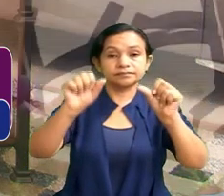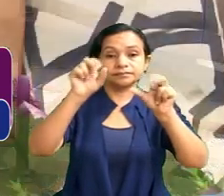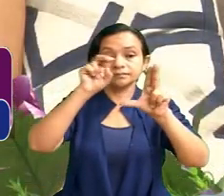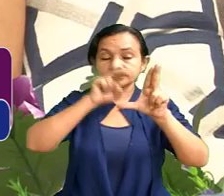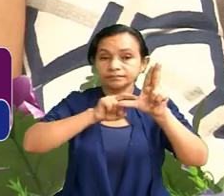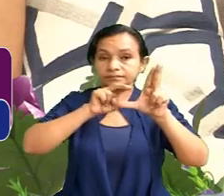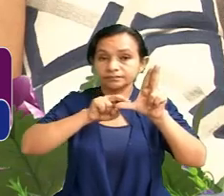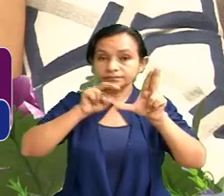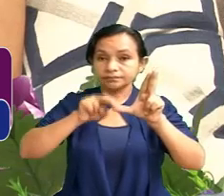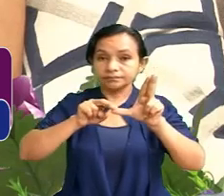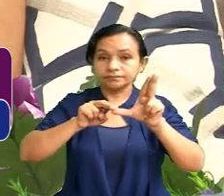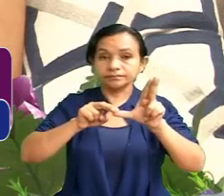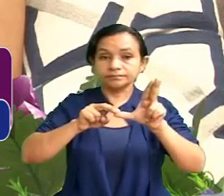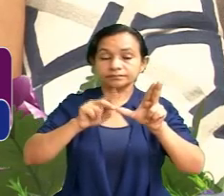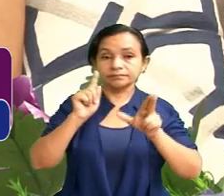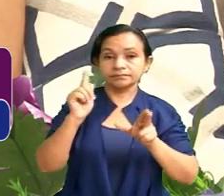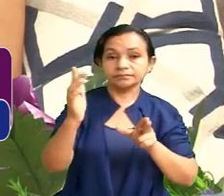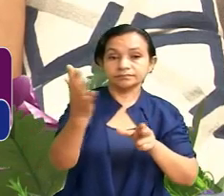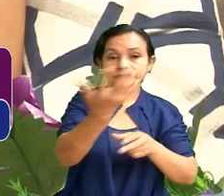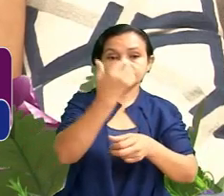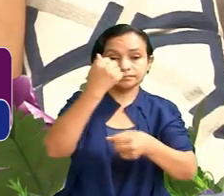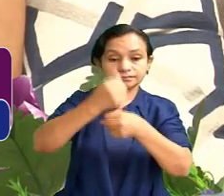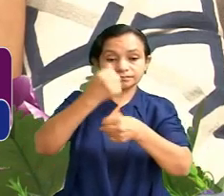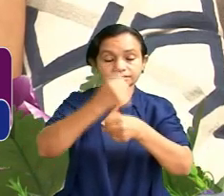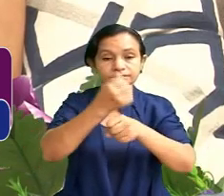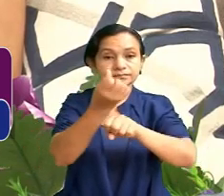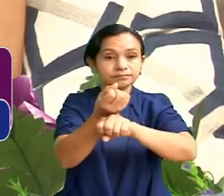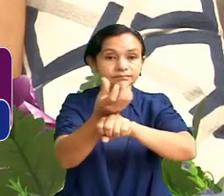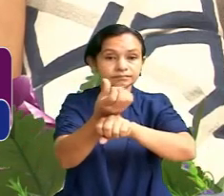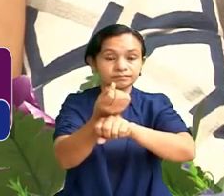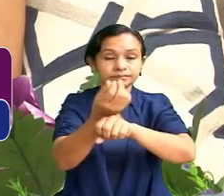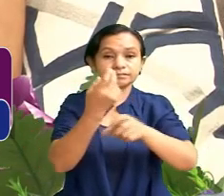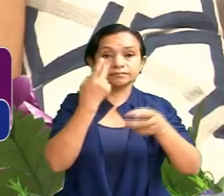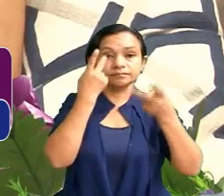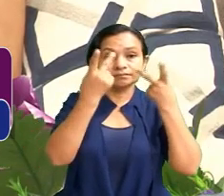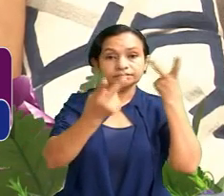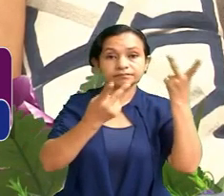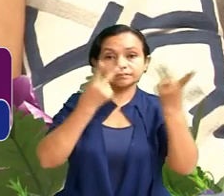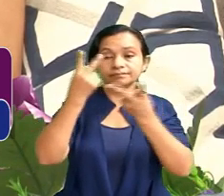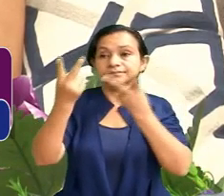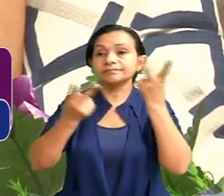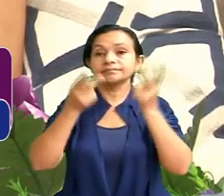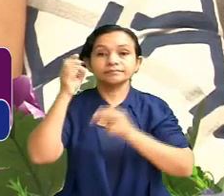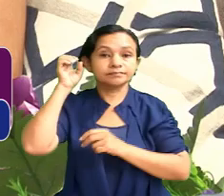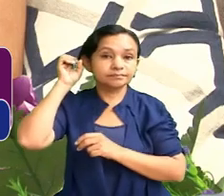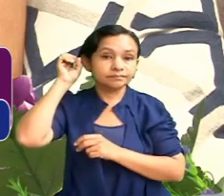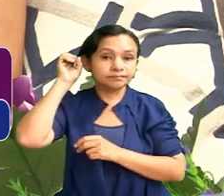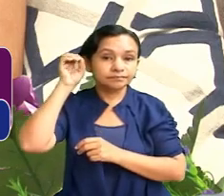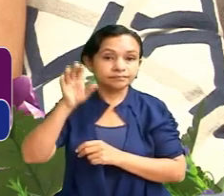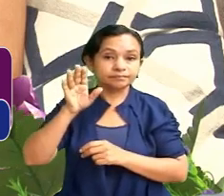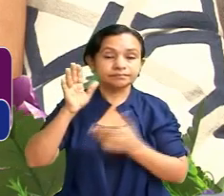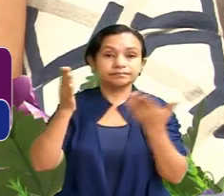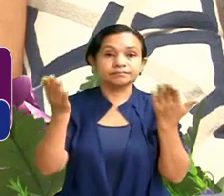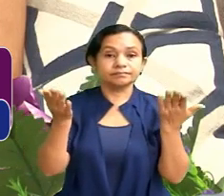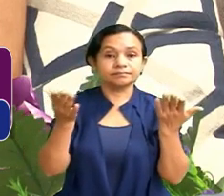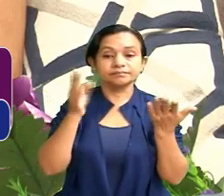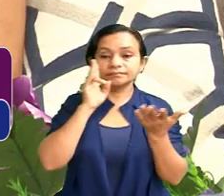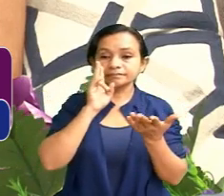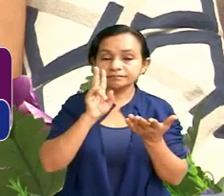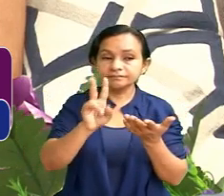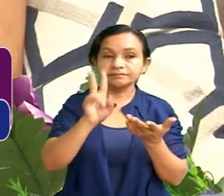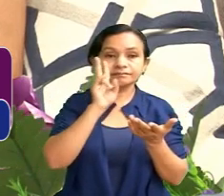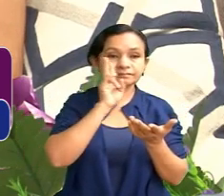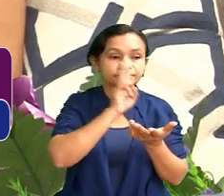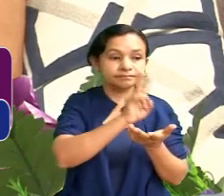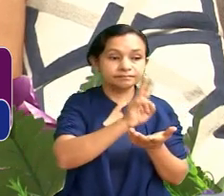y hay todo un trabajo las alcaldías hacen procesos de visita en los sitios turísticos y para identificar